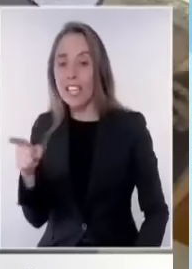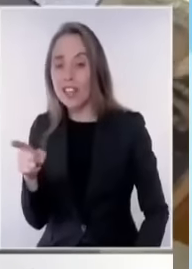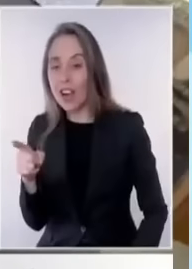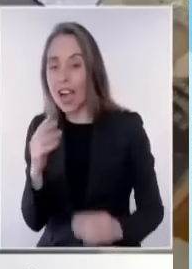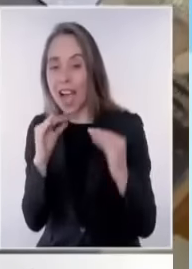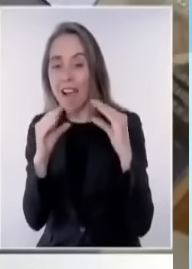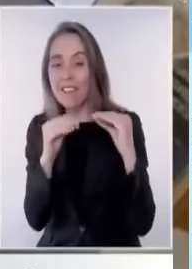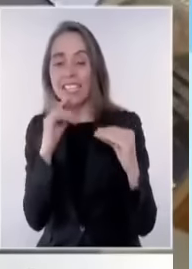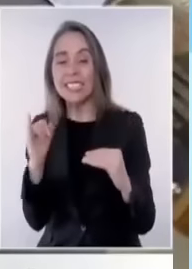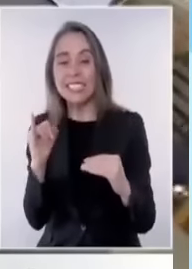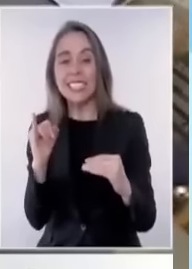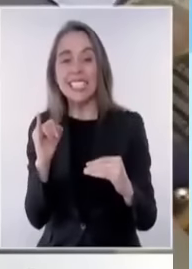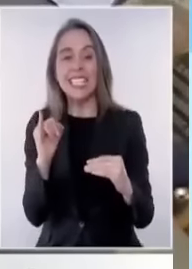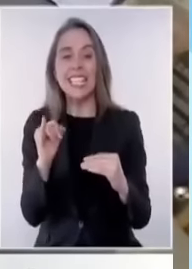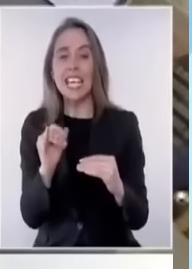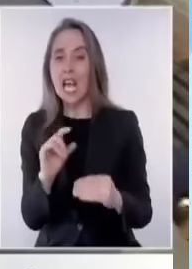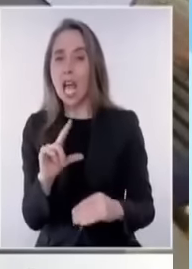10